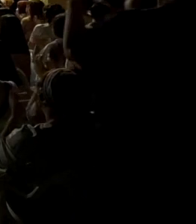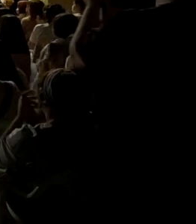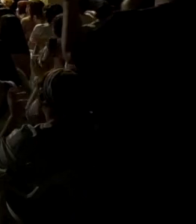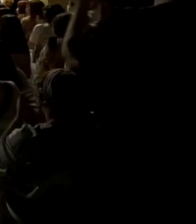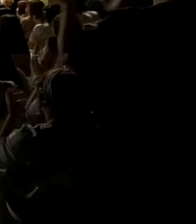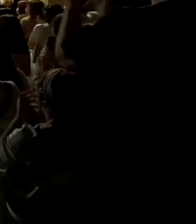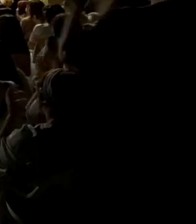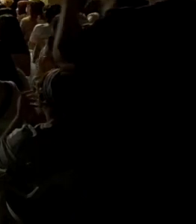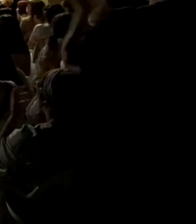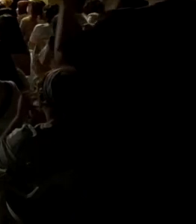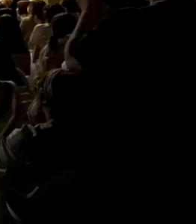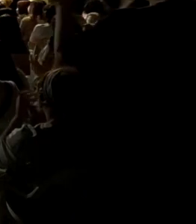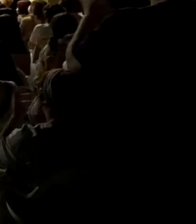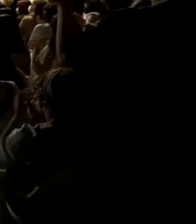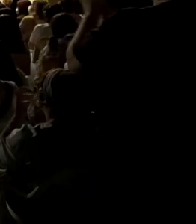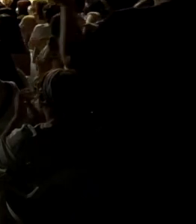Muchas gracias.